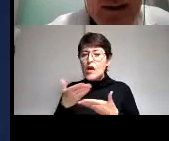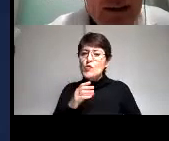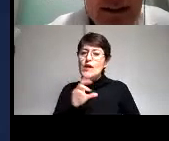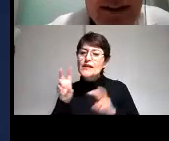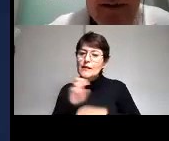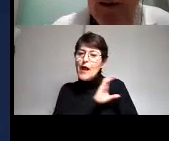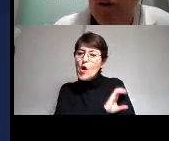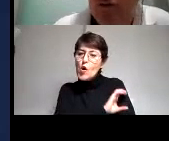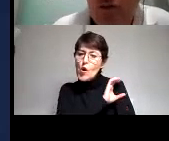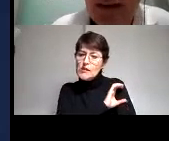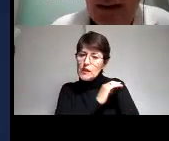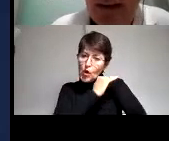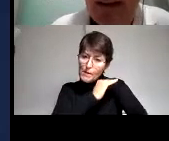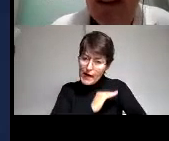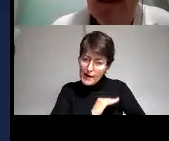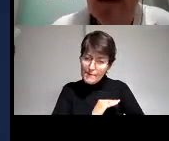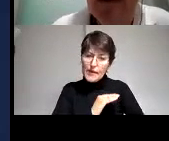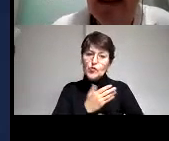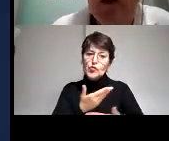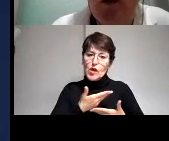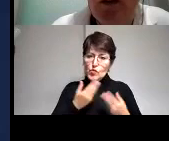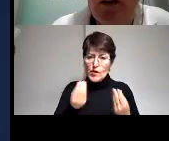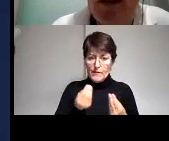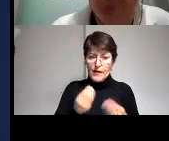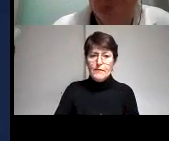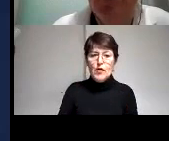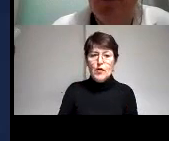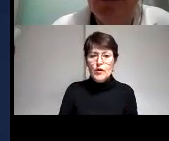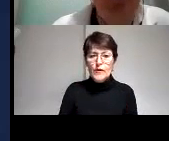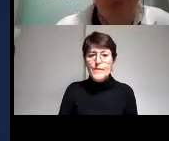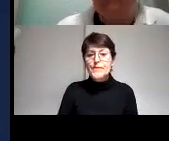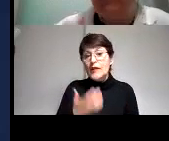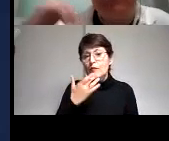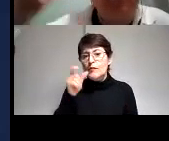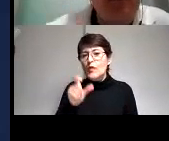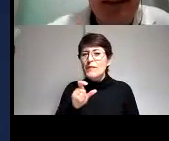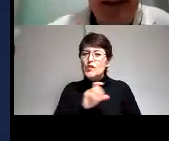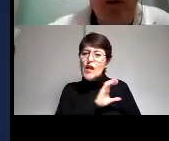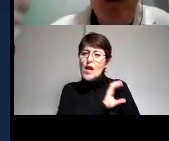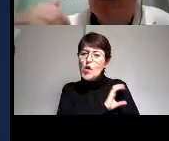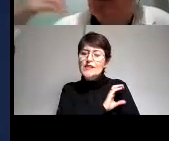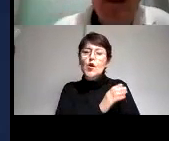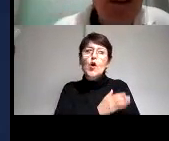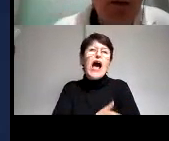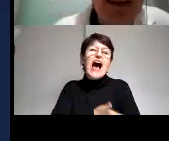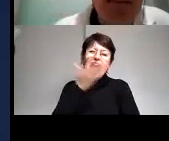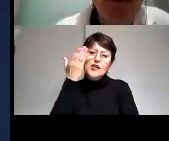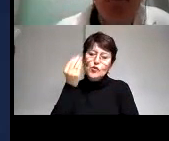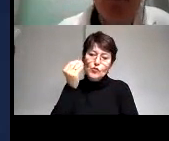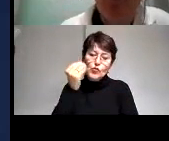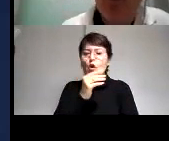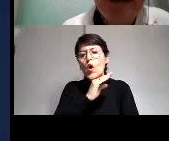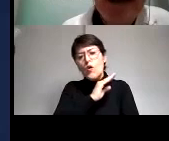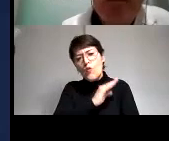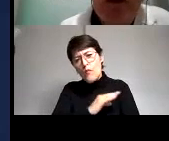de colesterol y triglicéridos. Esto es muy interesante en aquellos casos en los que los niveles de colesterol no son excesivamente altos, no necesitamos